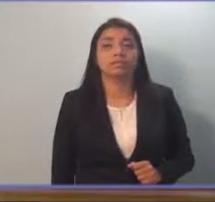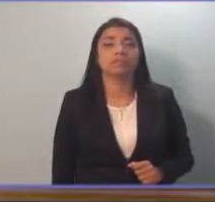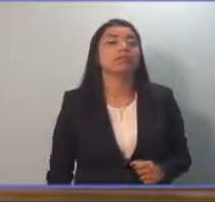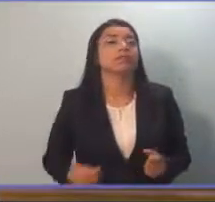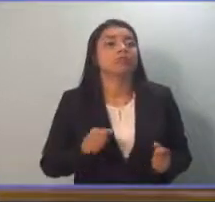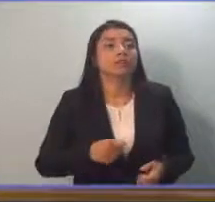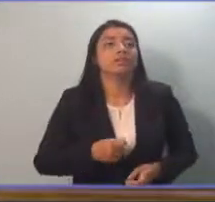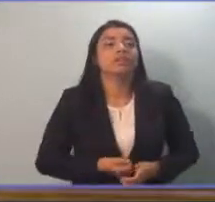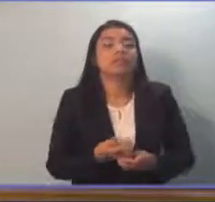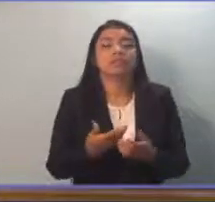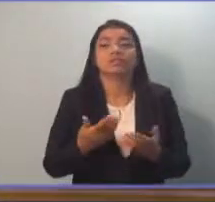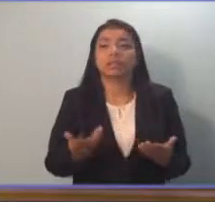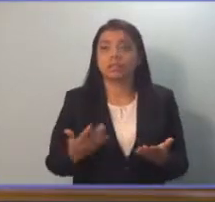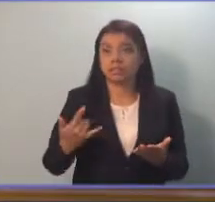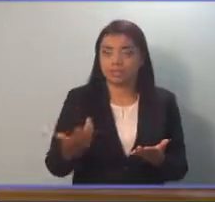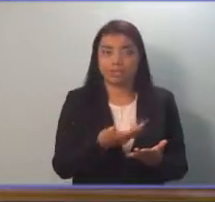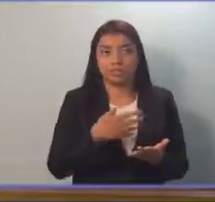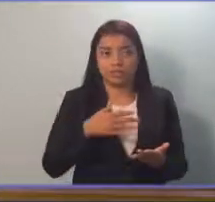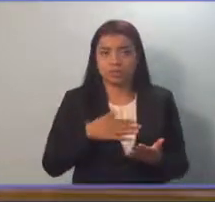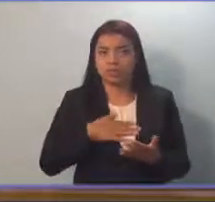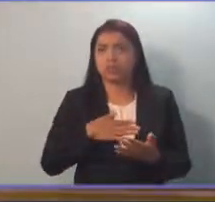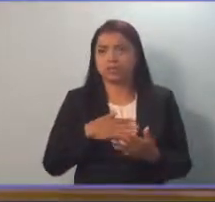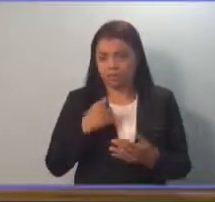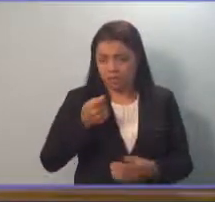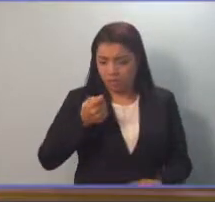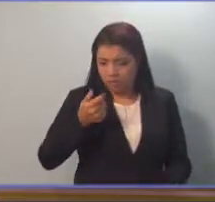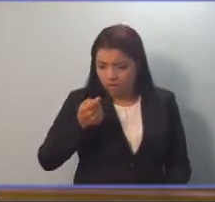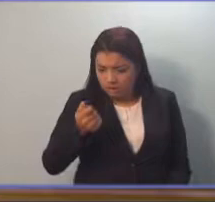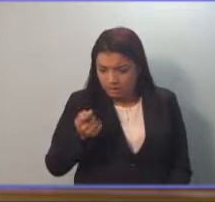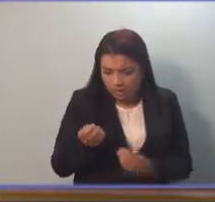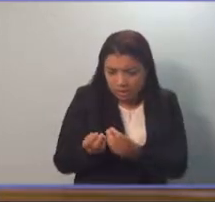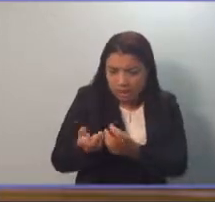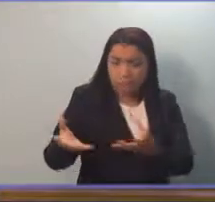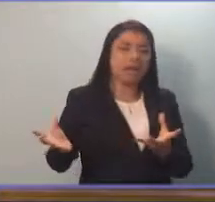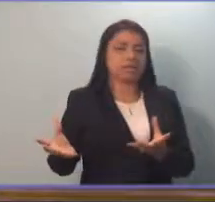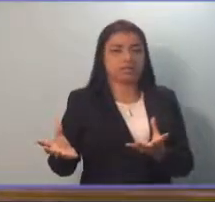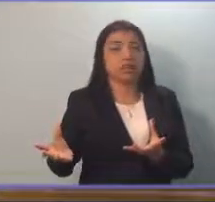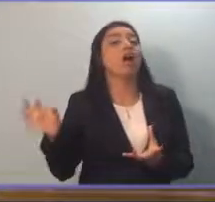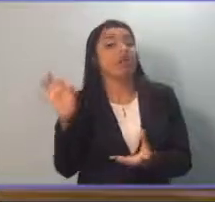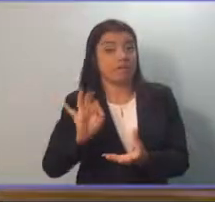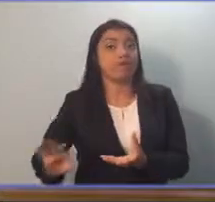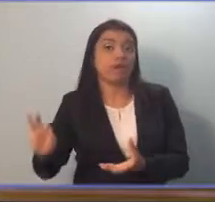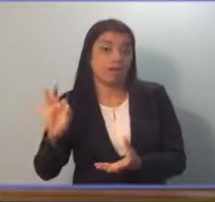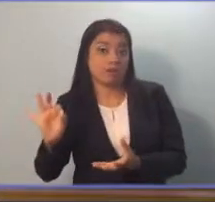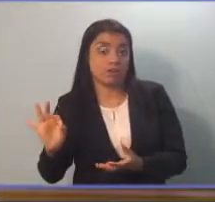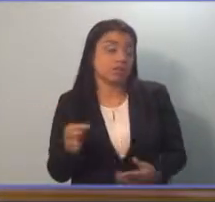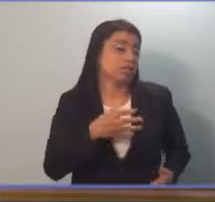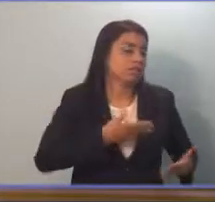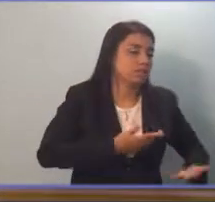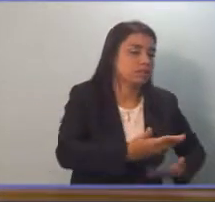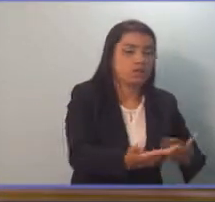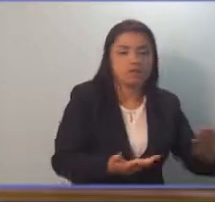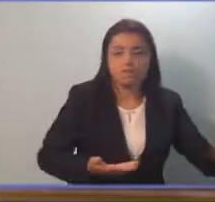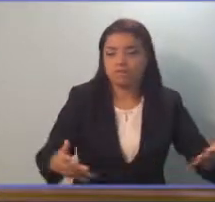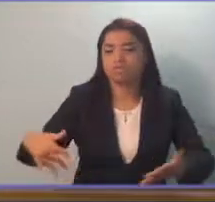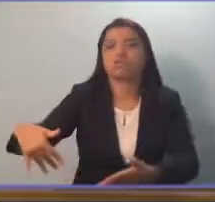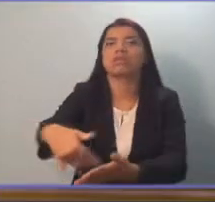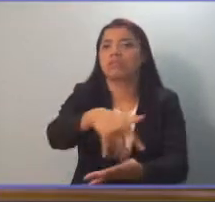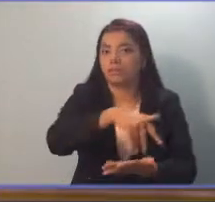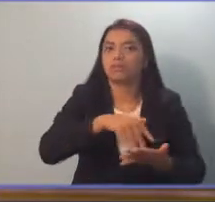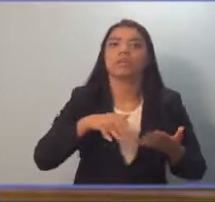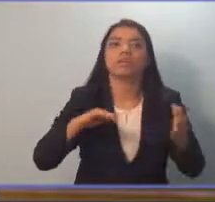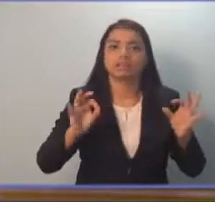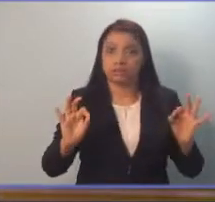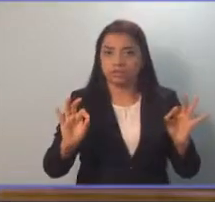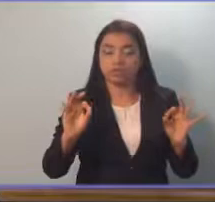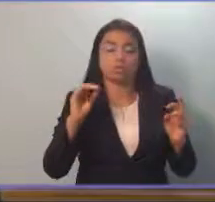Podemos decir que tenemos más y mejores policías, más y mejores servidores públicos en el área de seguridad,